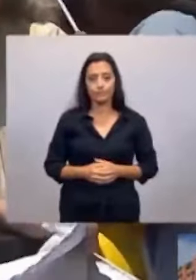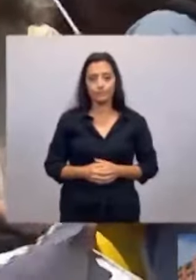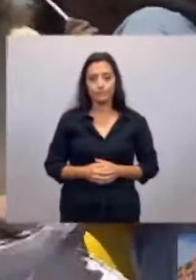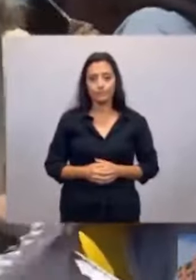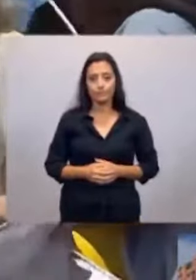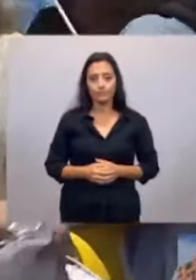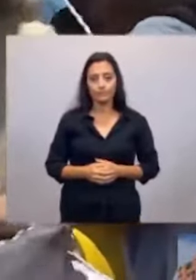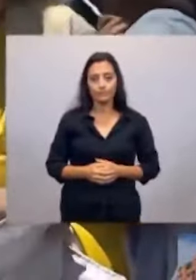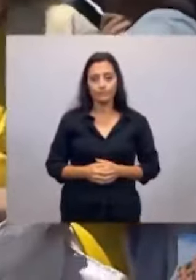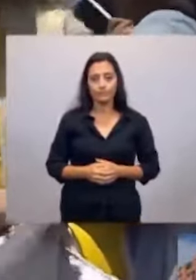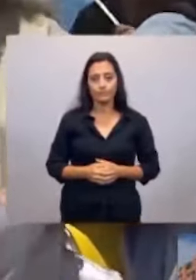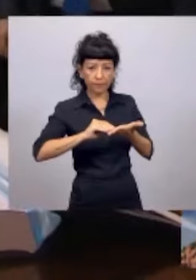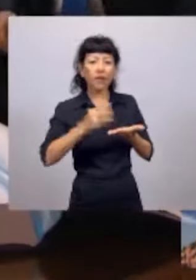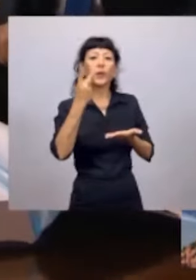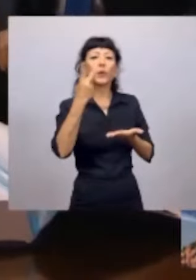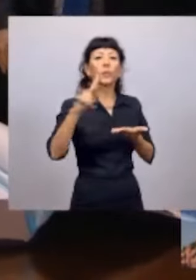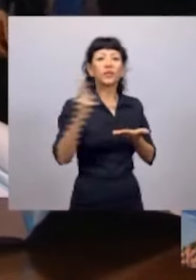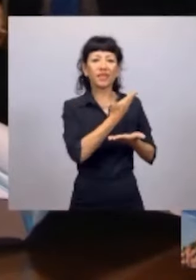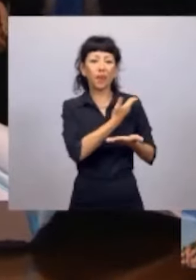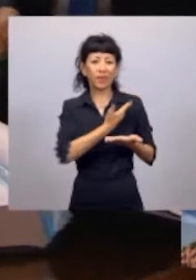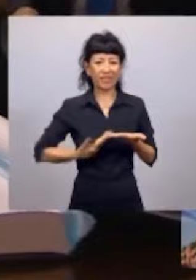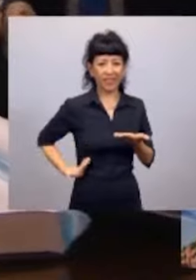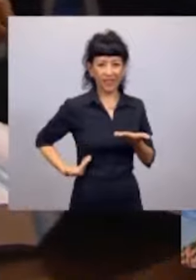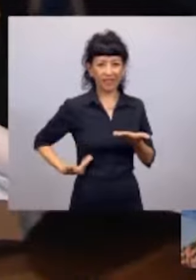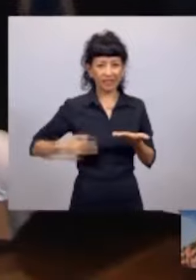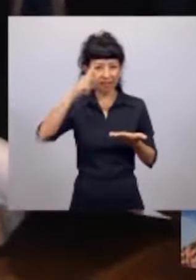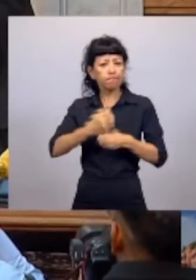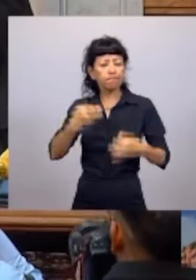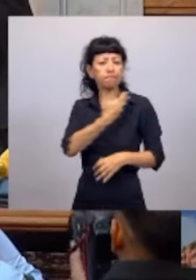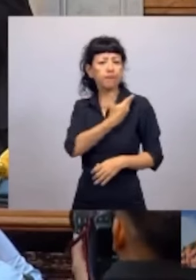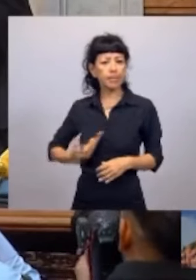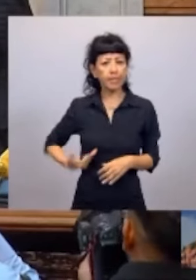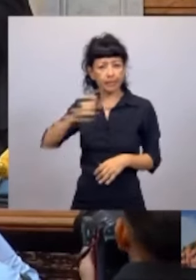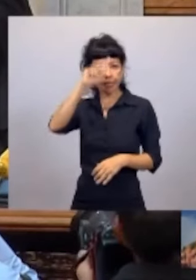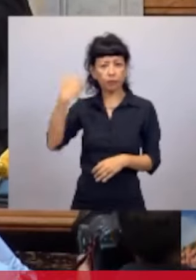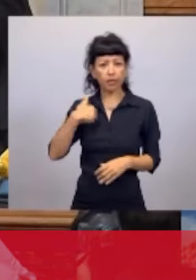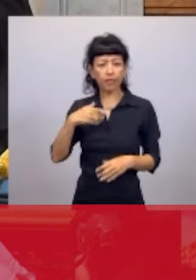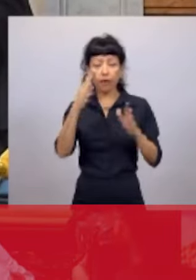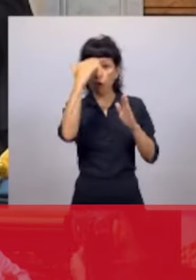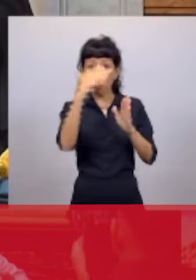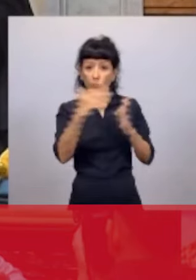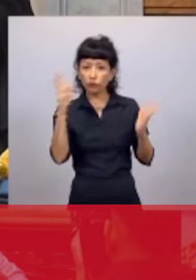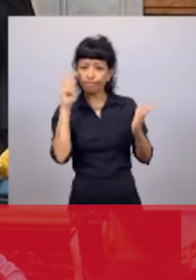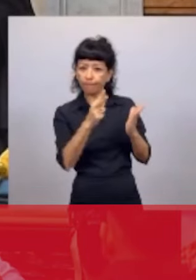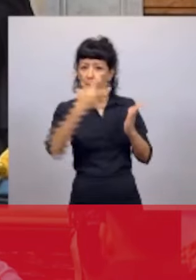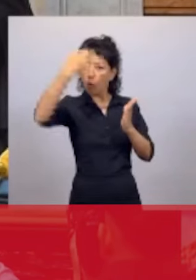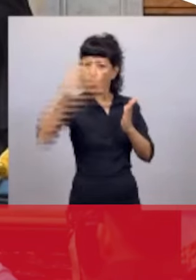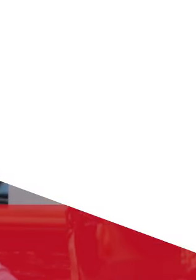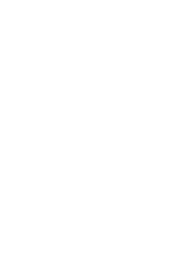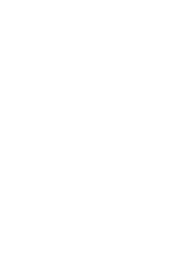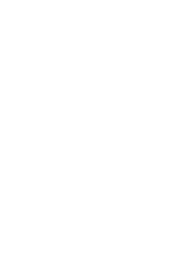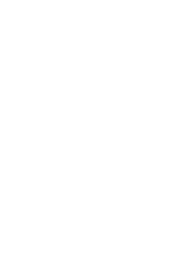la libertad estas declaraciones llegan después de otro mensaje en el que m ha asegurado que el país va por el